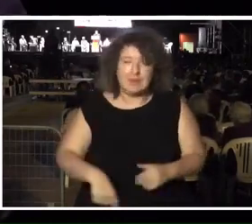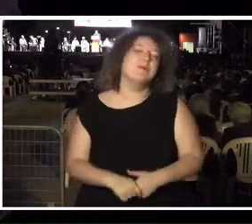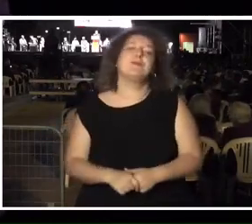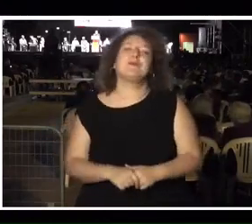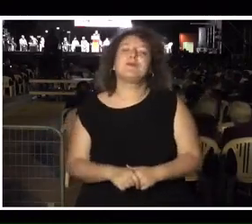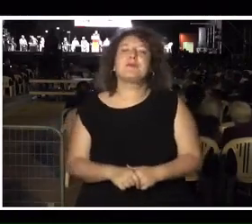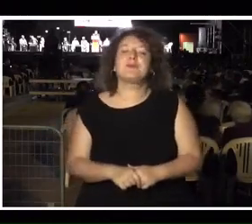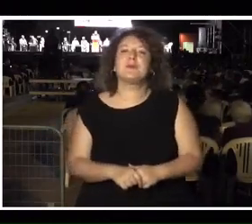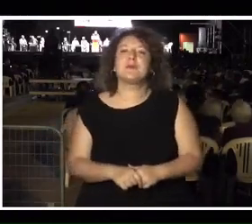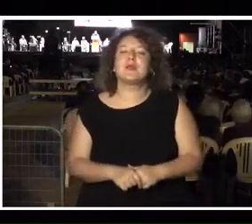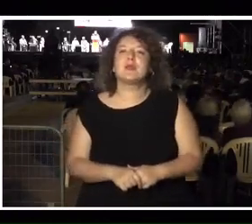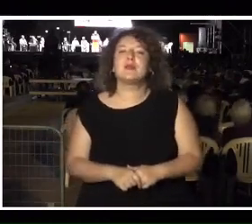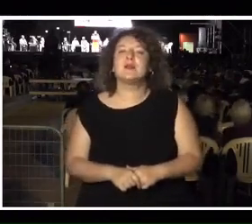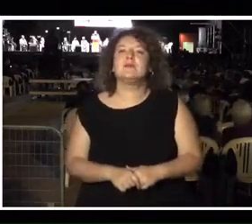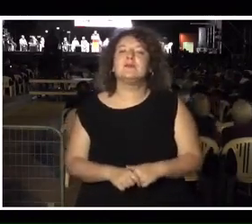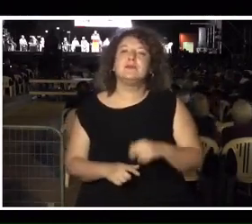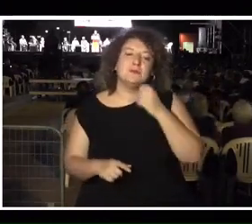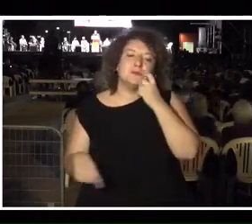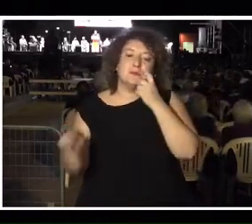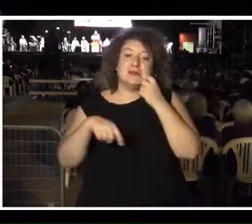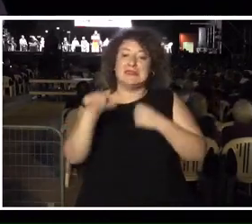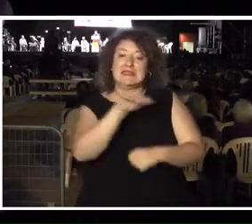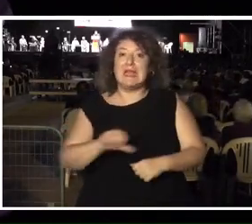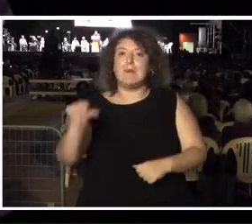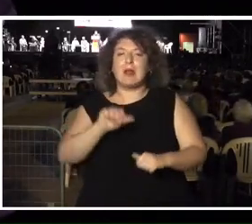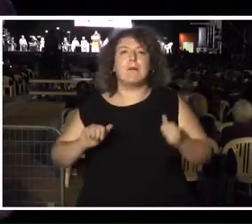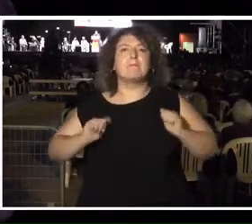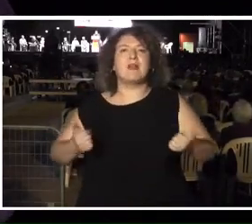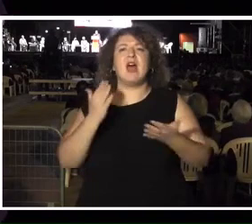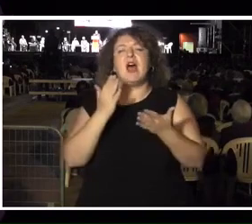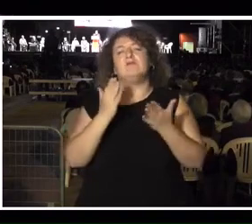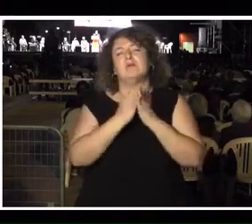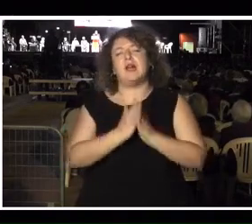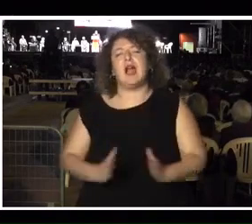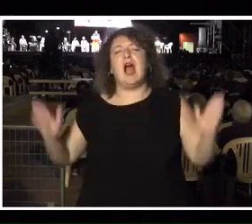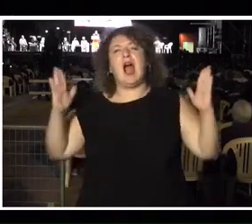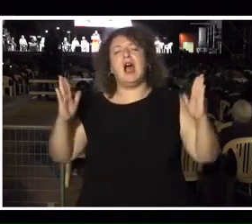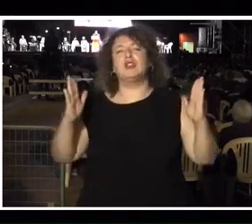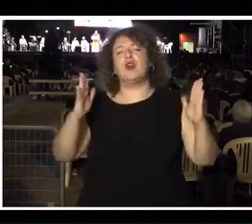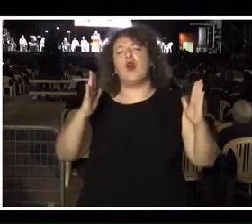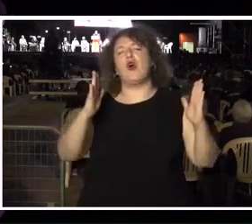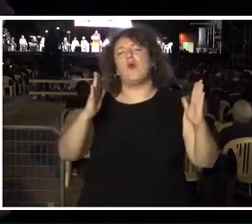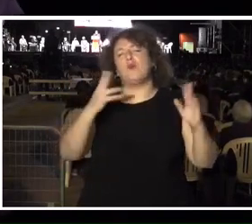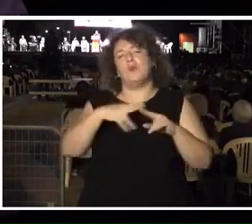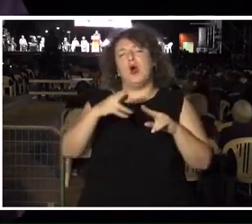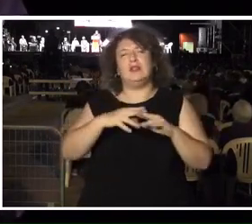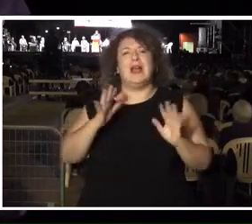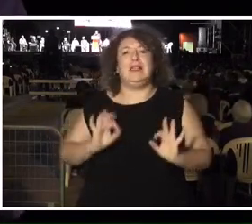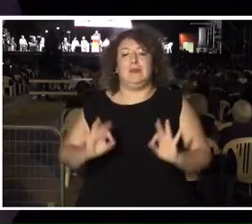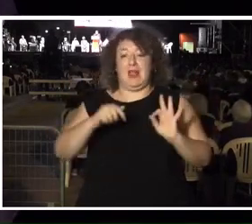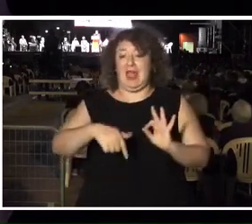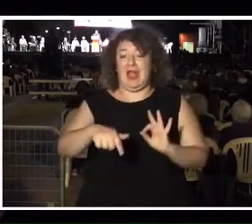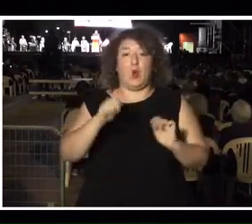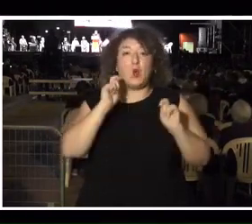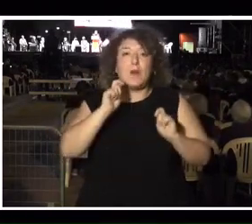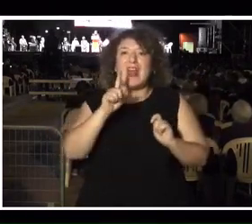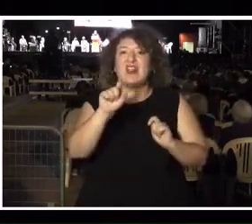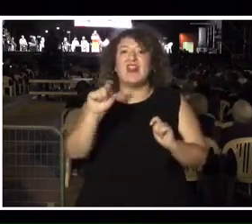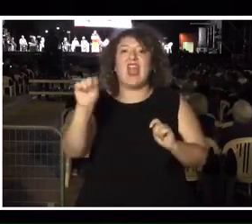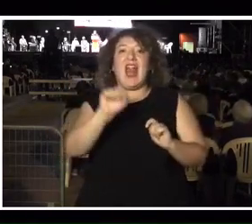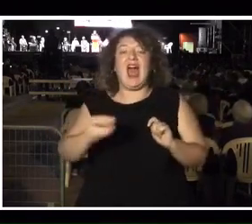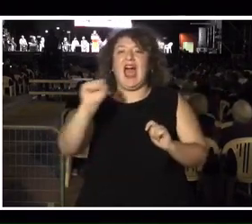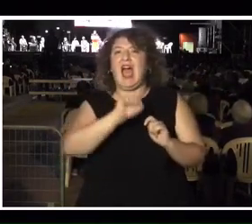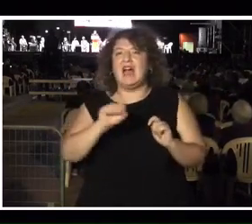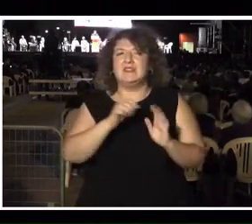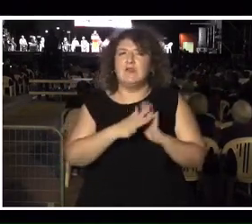estas semanas hemos dado comienzo a un curso político de especial importancia. El PC cumplirá 100 años en pocos días, 100 años de